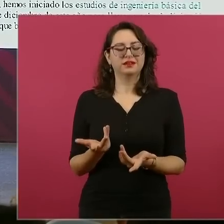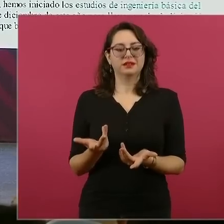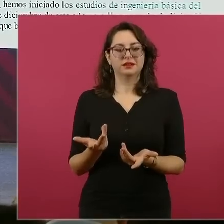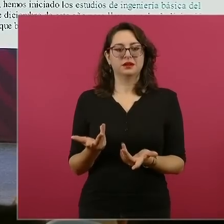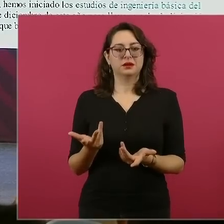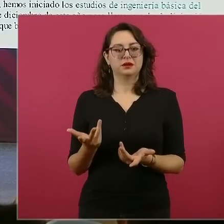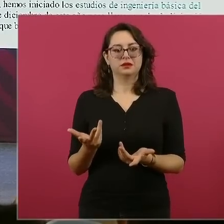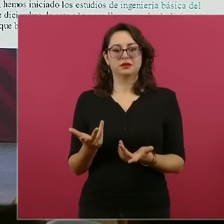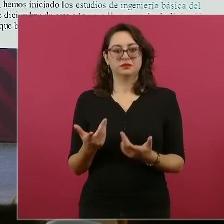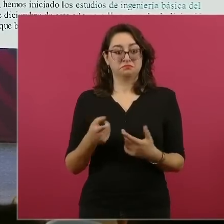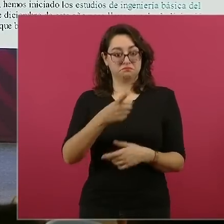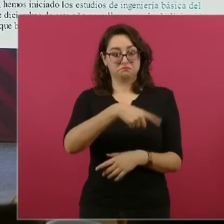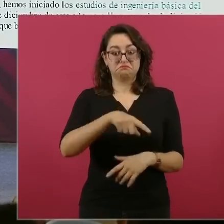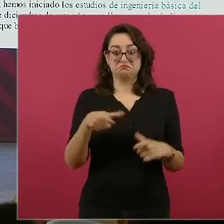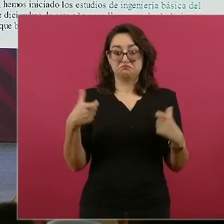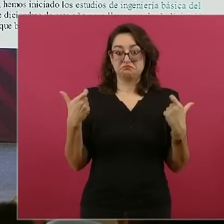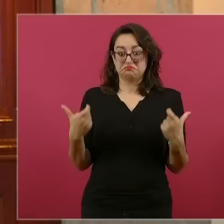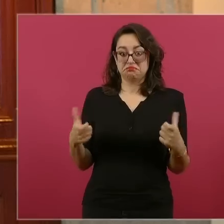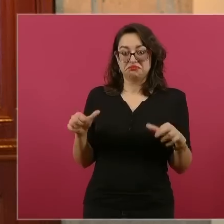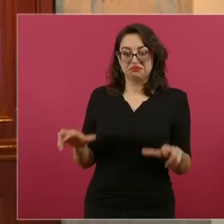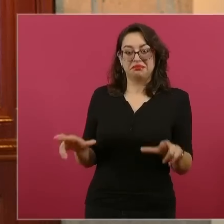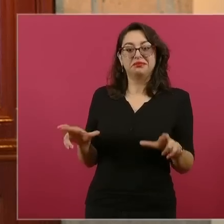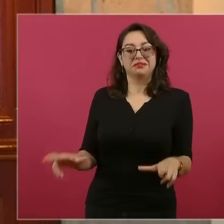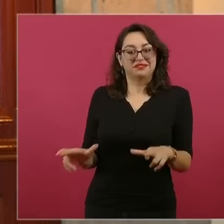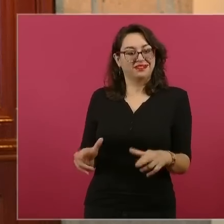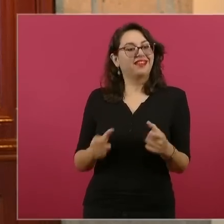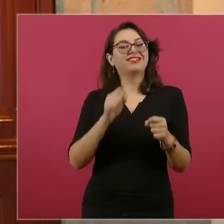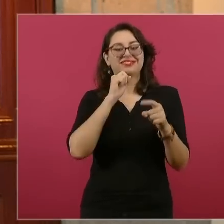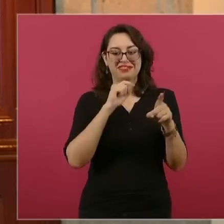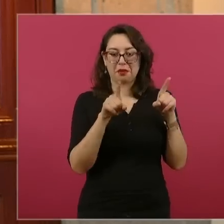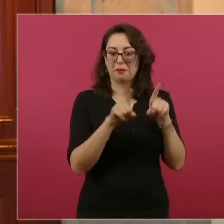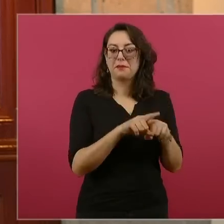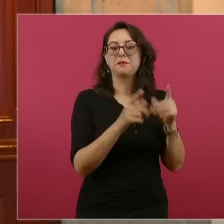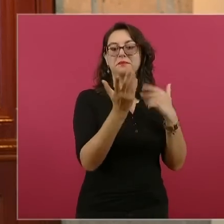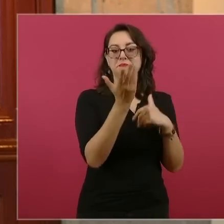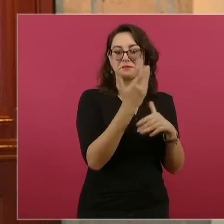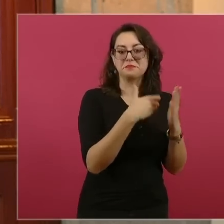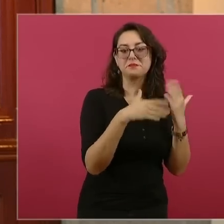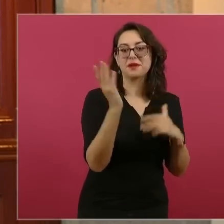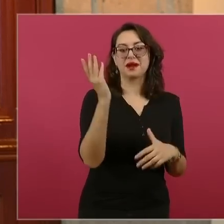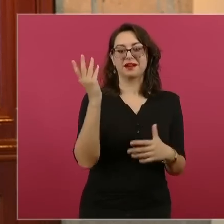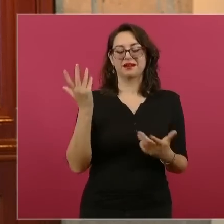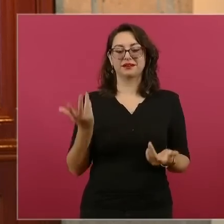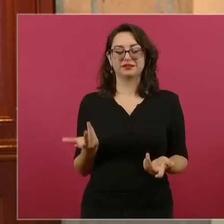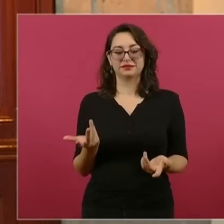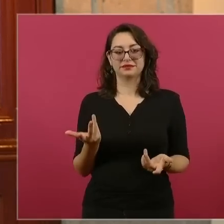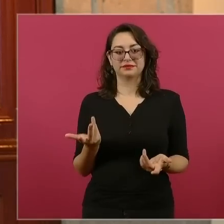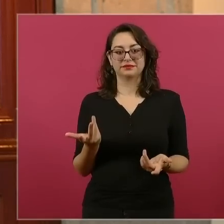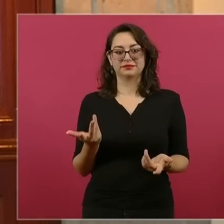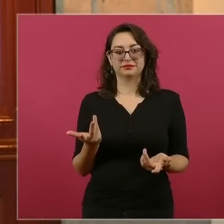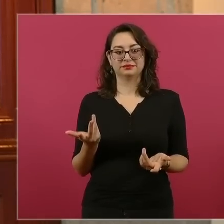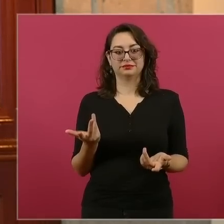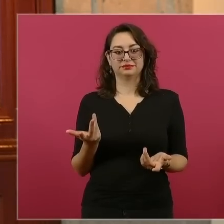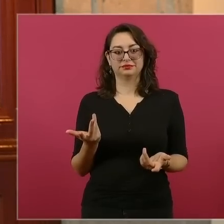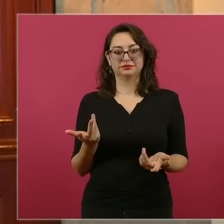de la pública riqueza, hoy estancadas por la miseria general. En efecto,